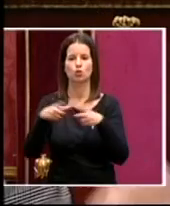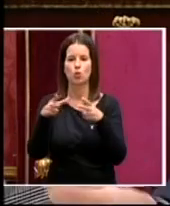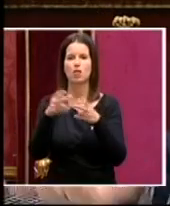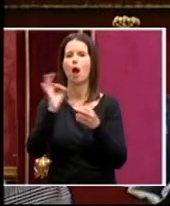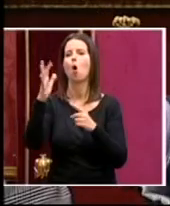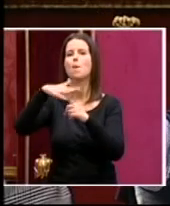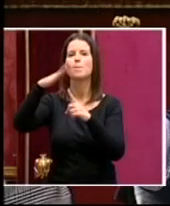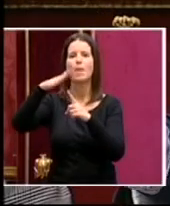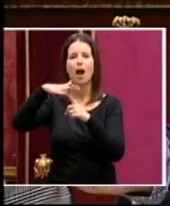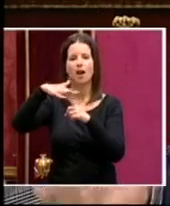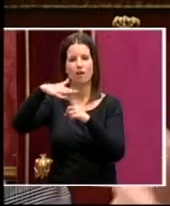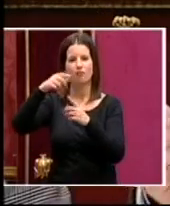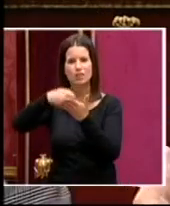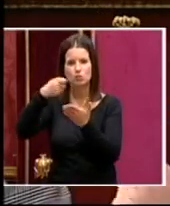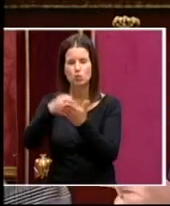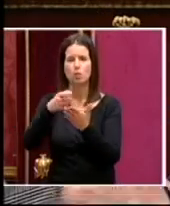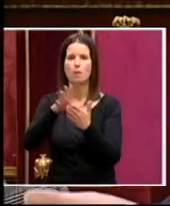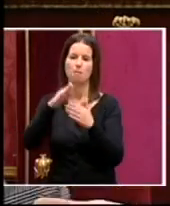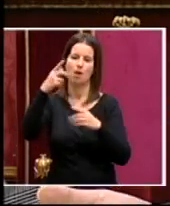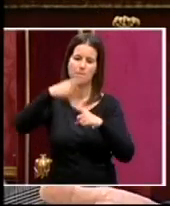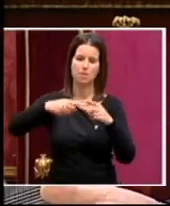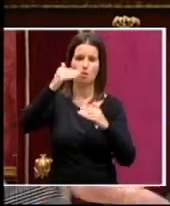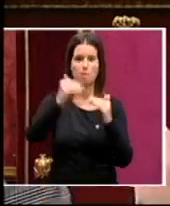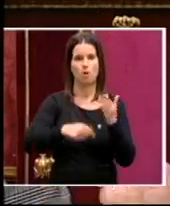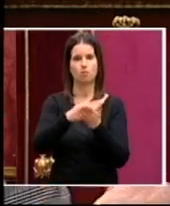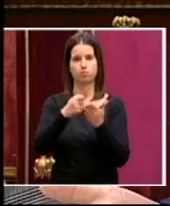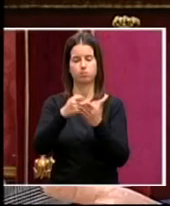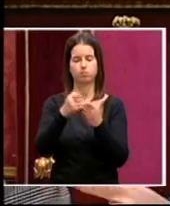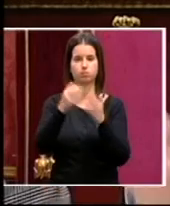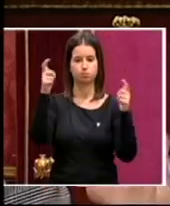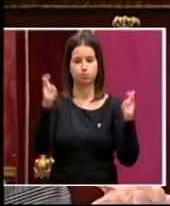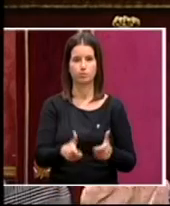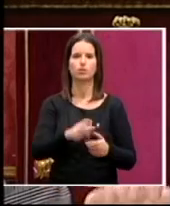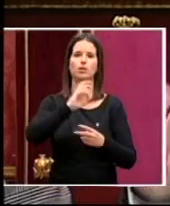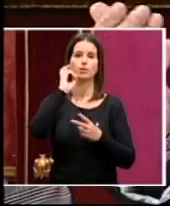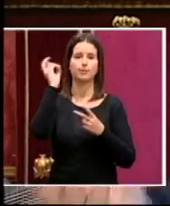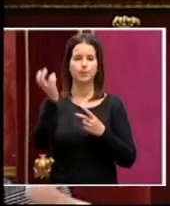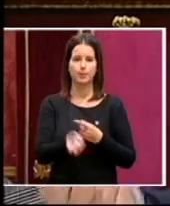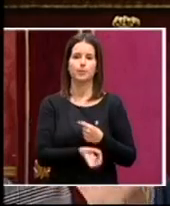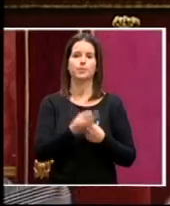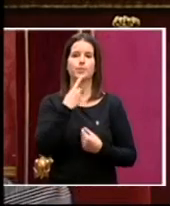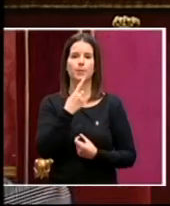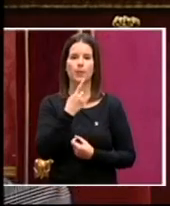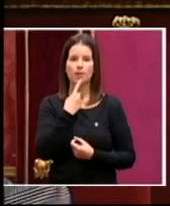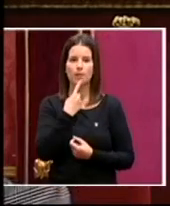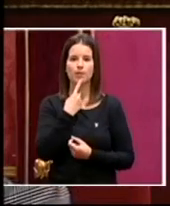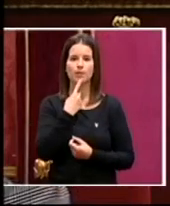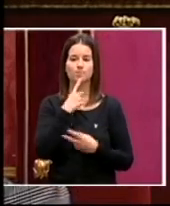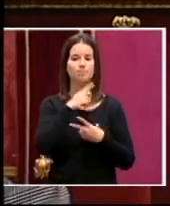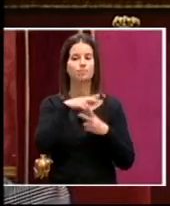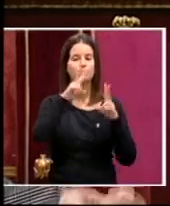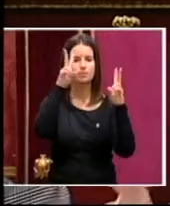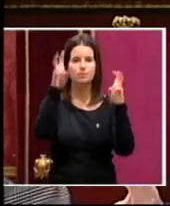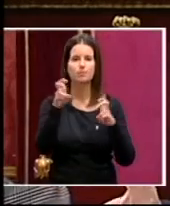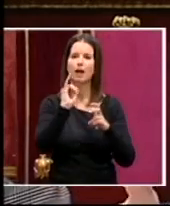empresas para bajar el periodo medio de pago, etcétera, etcétera. Eso es lo que estoy diciendo. Estoy diciendo, en ese sentido, que